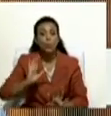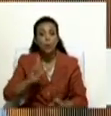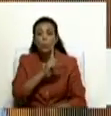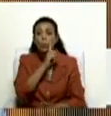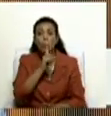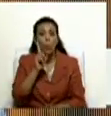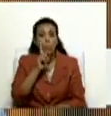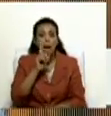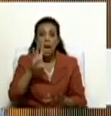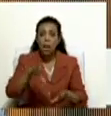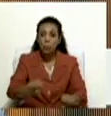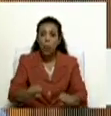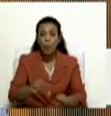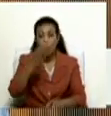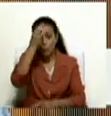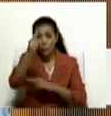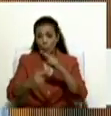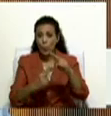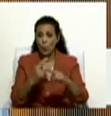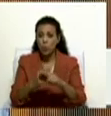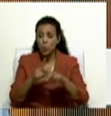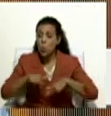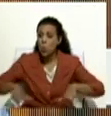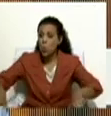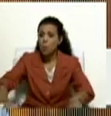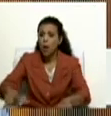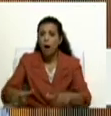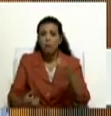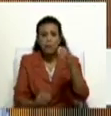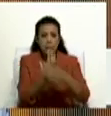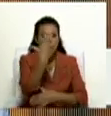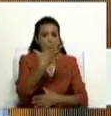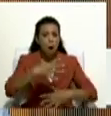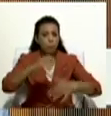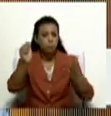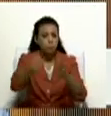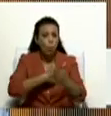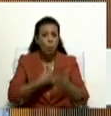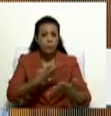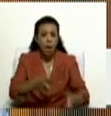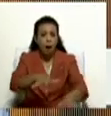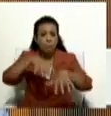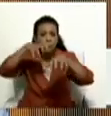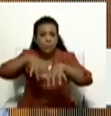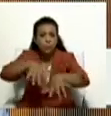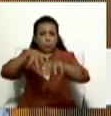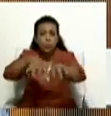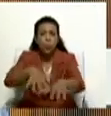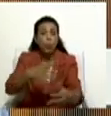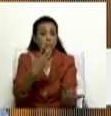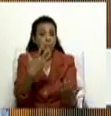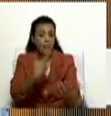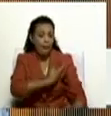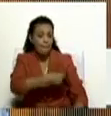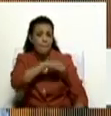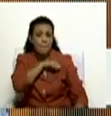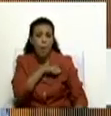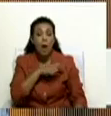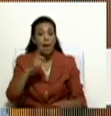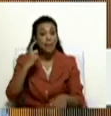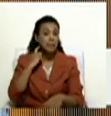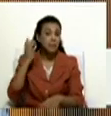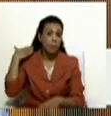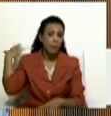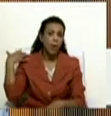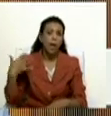por nombre la toma de Puerto cabello que constituyó la derrota del ejército realista en nuestras tierras en tiempos de